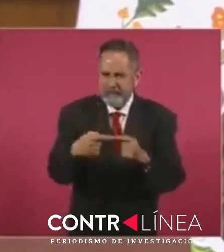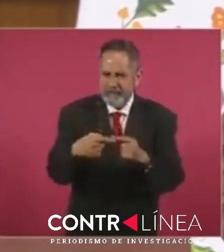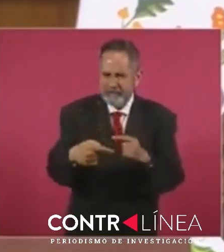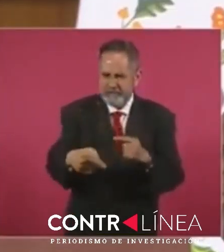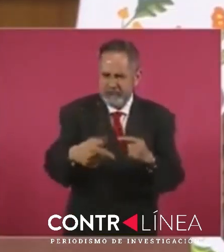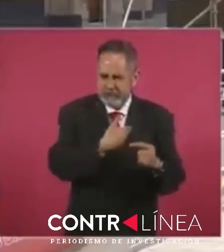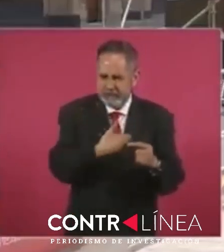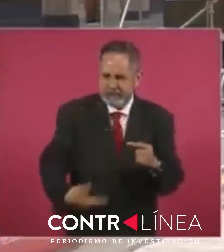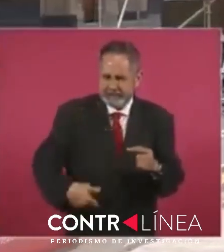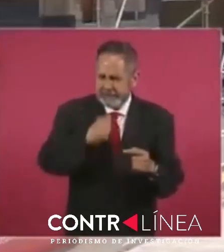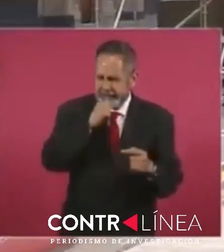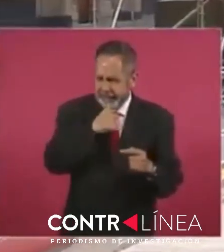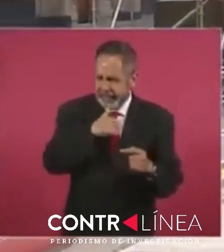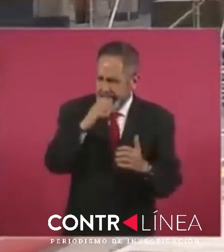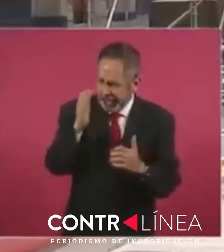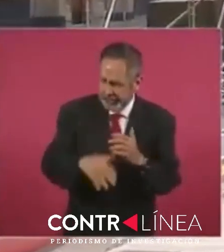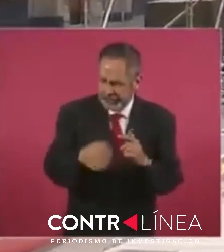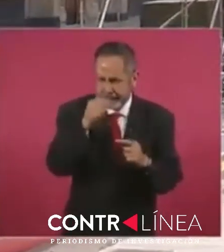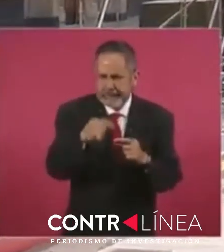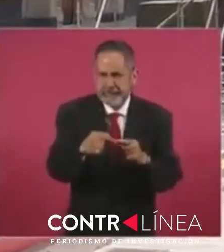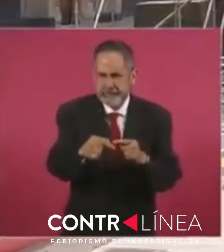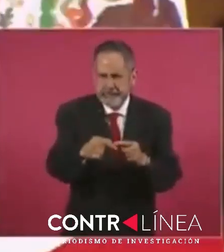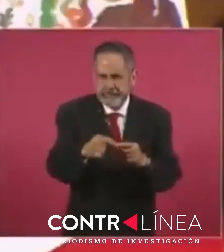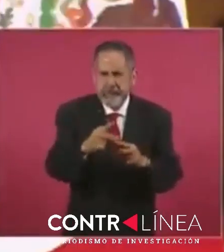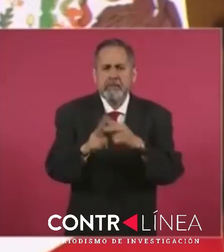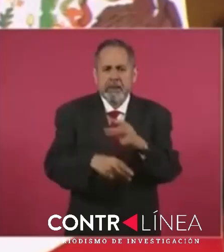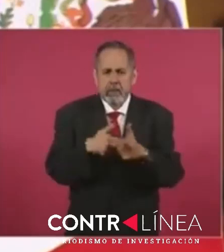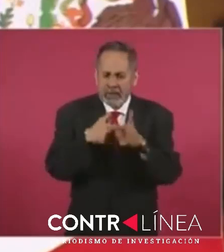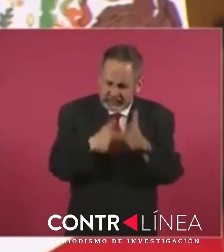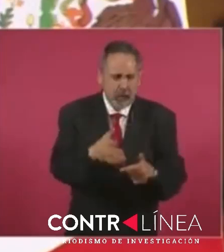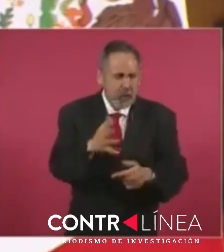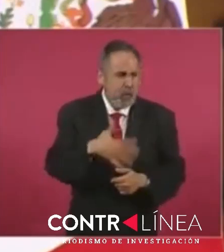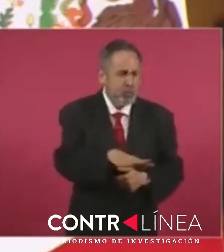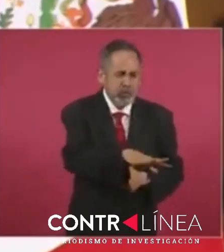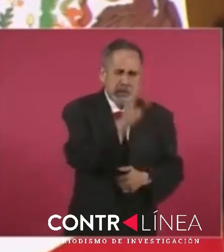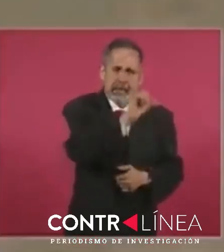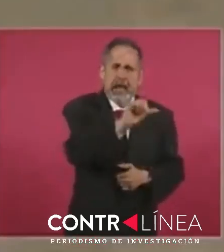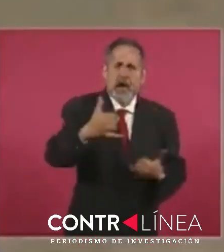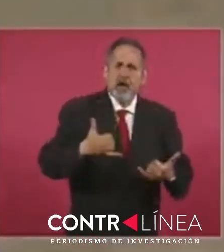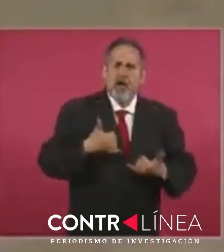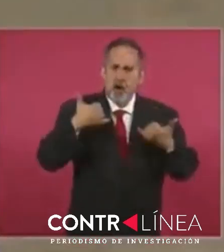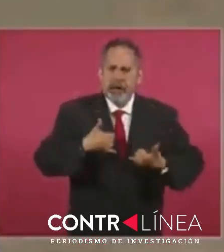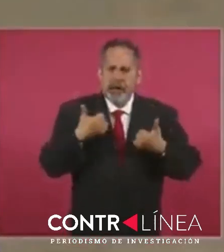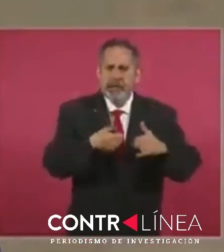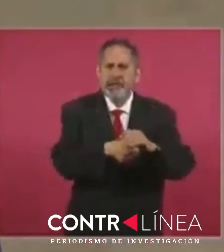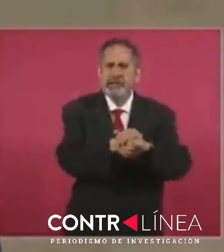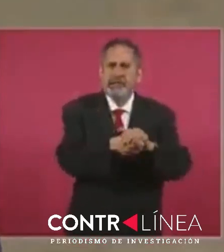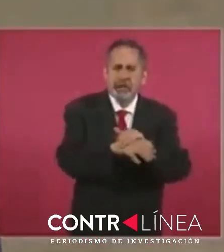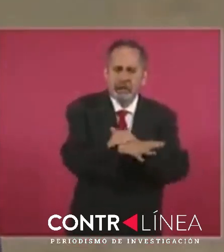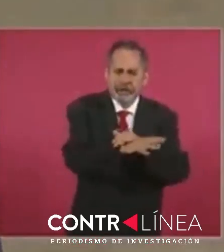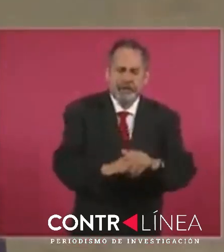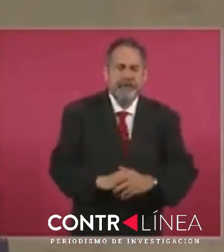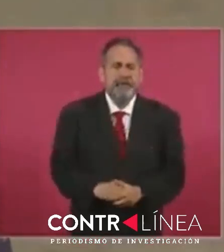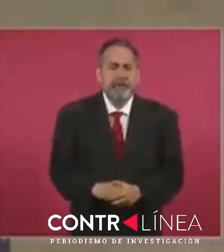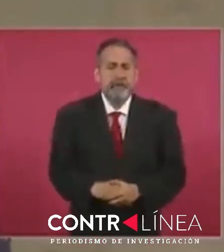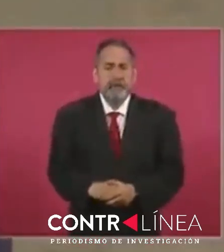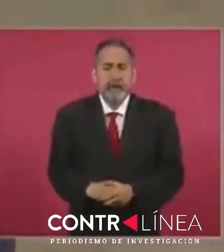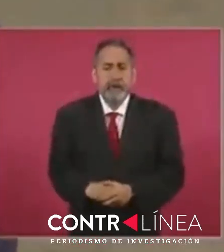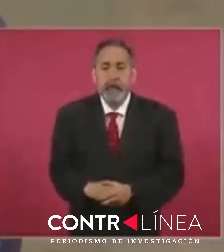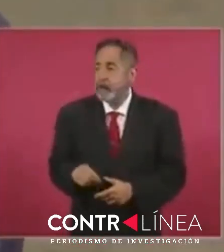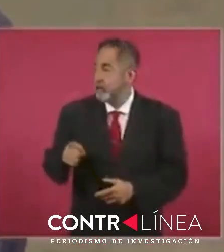como presidente. Y vamos a seguirlo buscando a los jóvenes. El Gabinete de